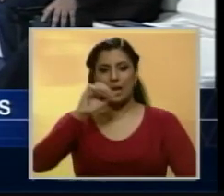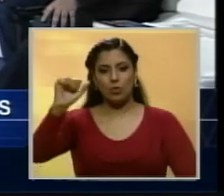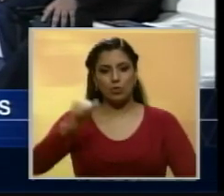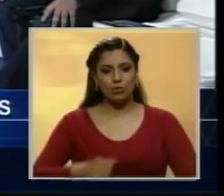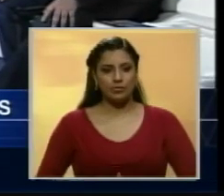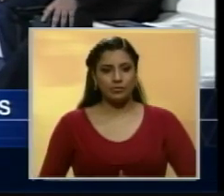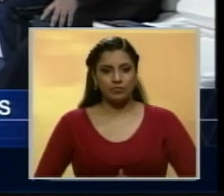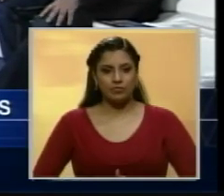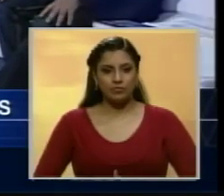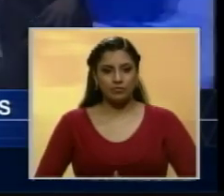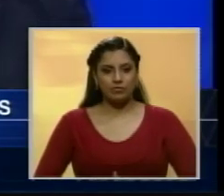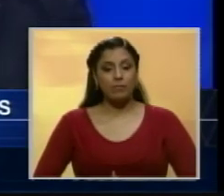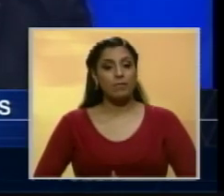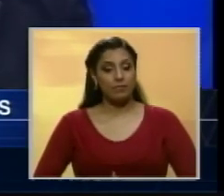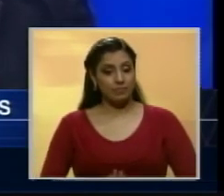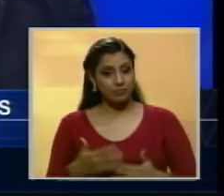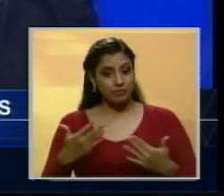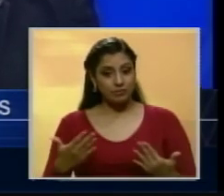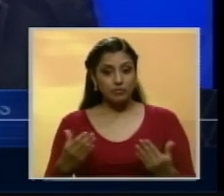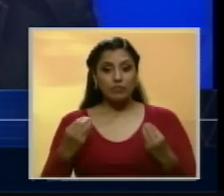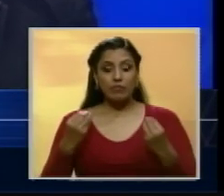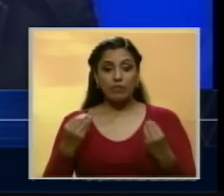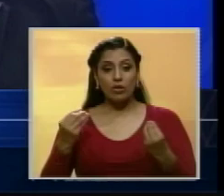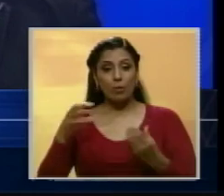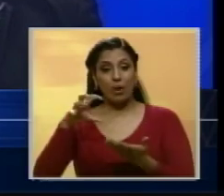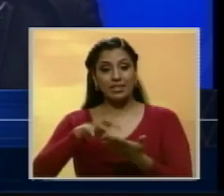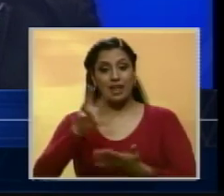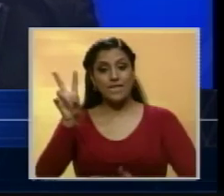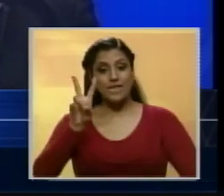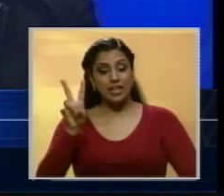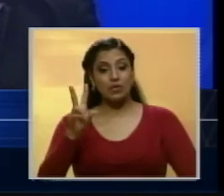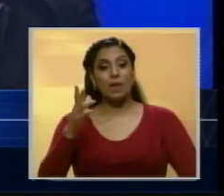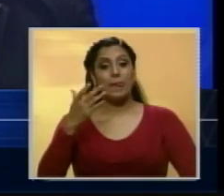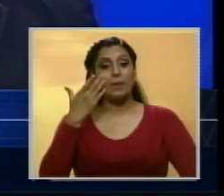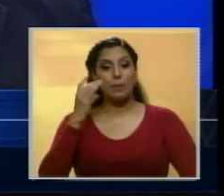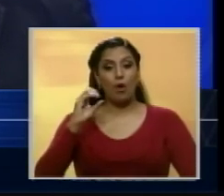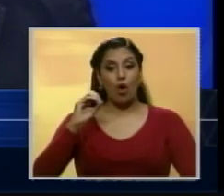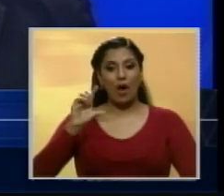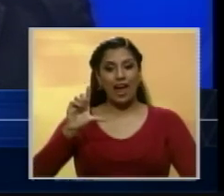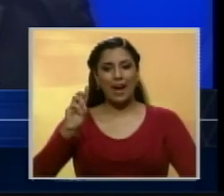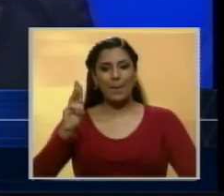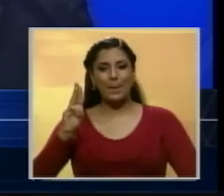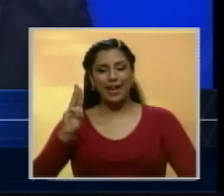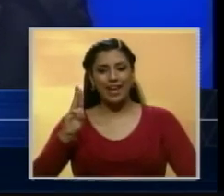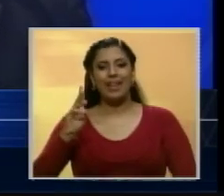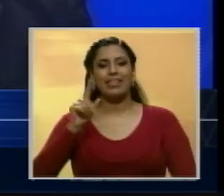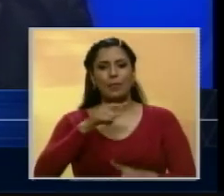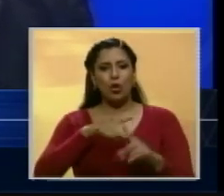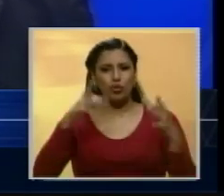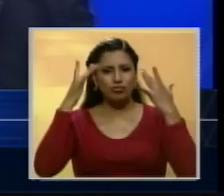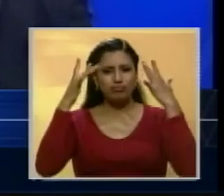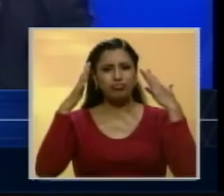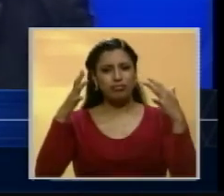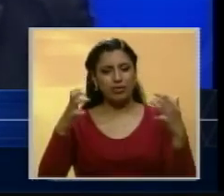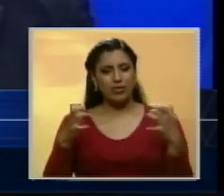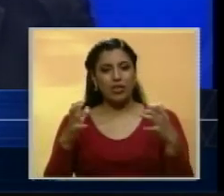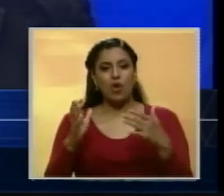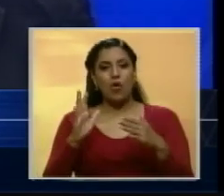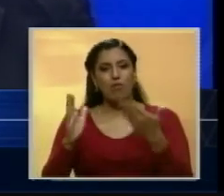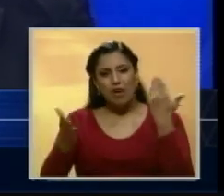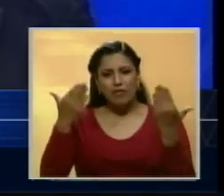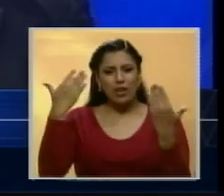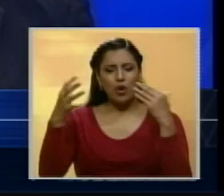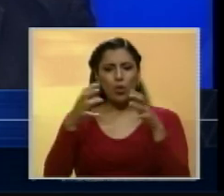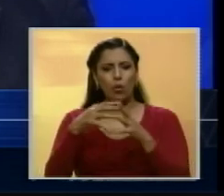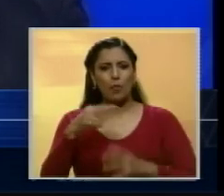Maduro. Bueno, mira, de cómo el Estado venezolano está a través de la OLP y a través de los organismos de inteligencia desmantelando